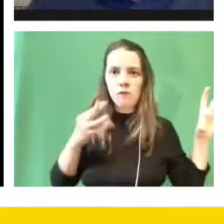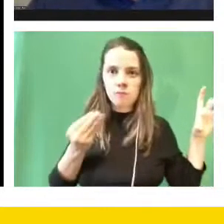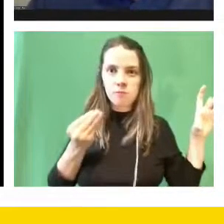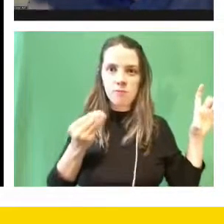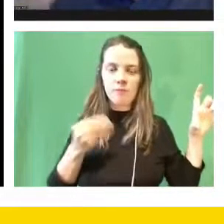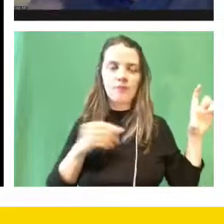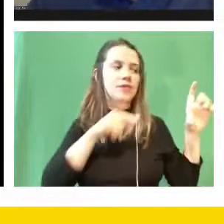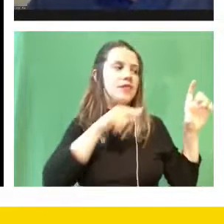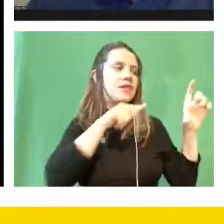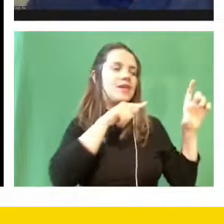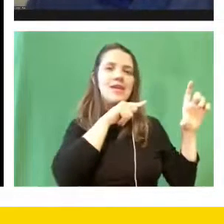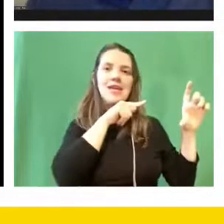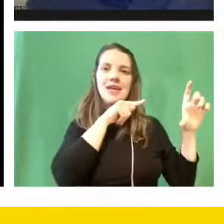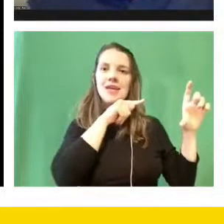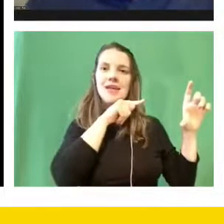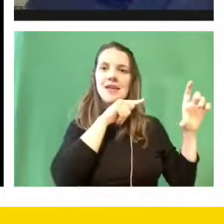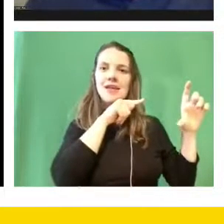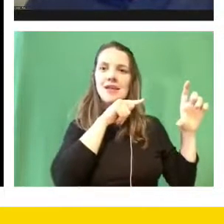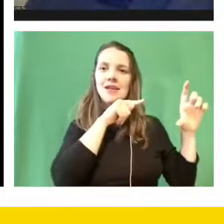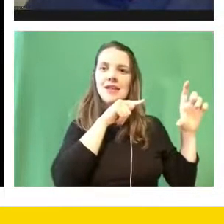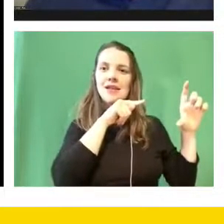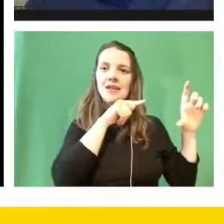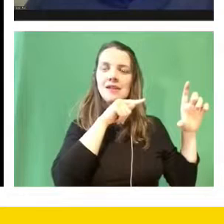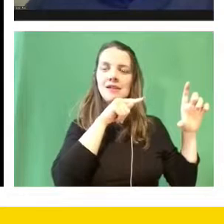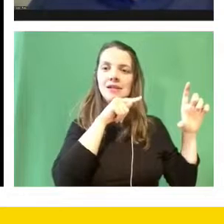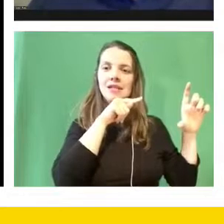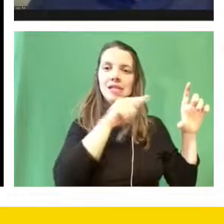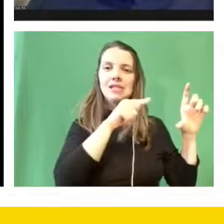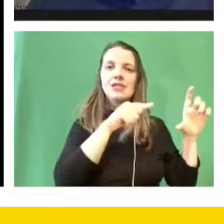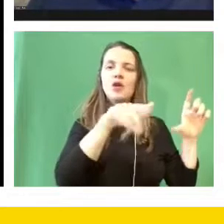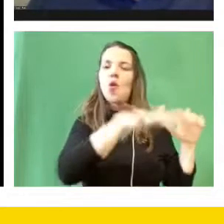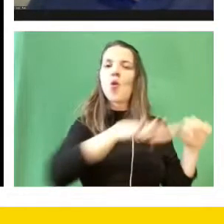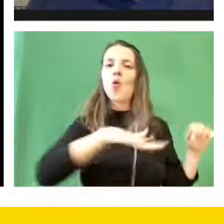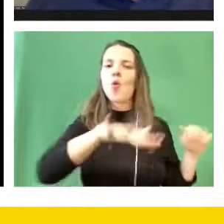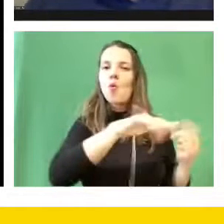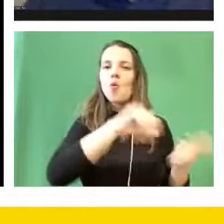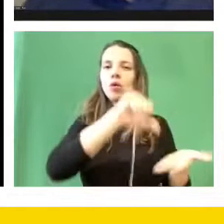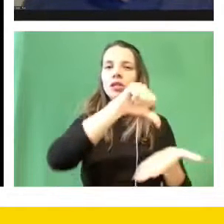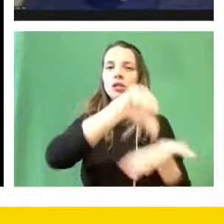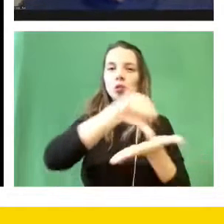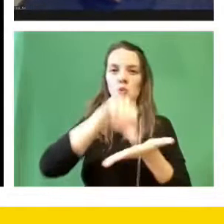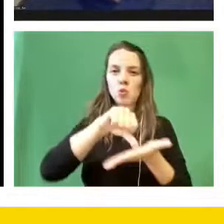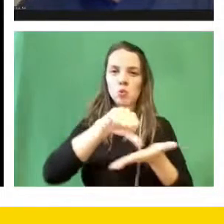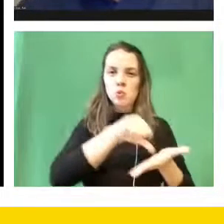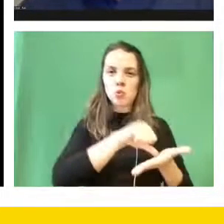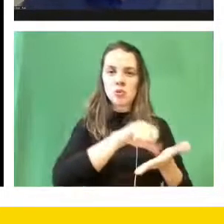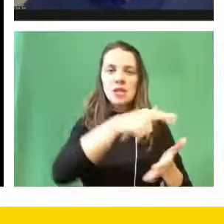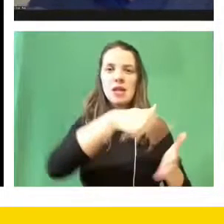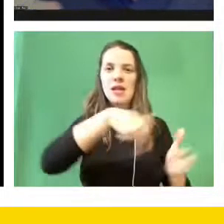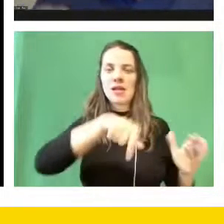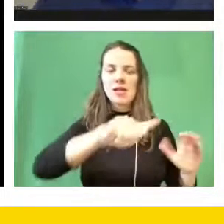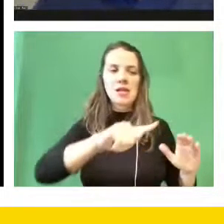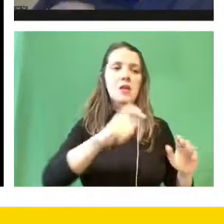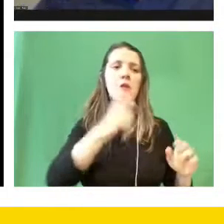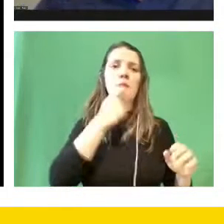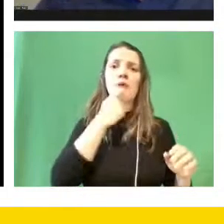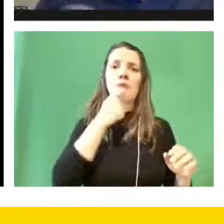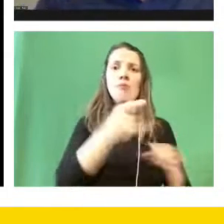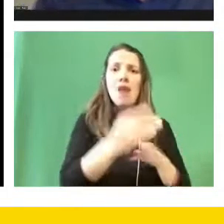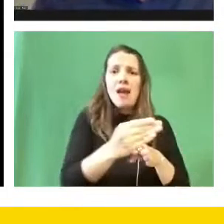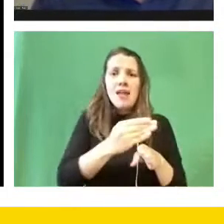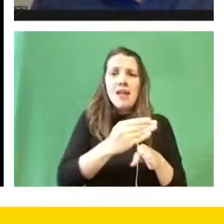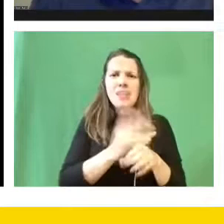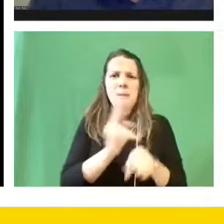el nivel comunal de prevención, es decir, de reducción de riesgo de desastre, y con el